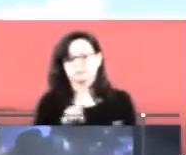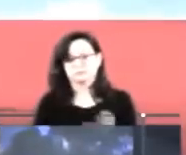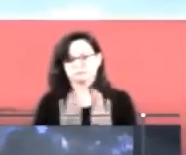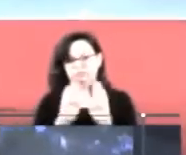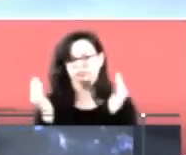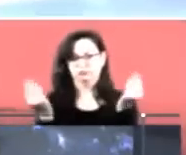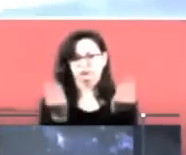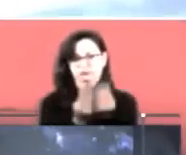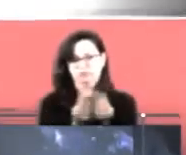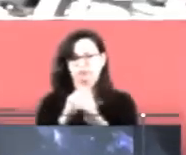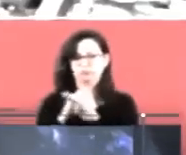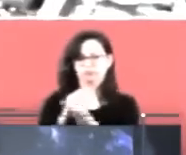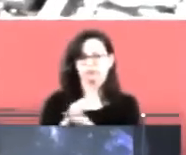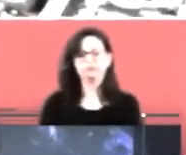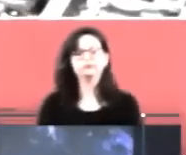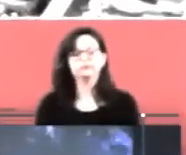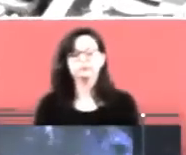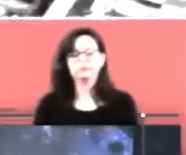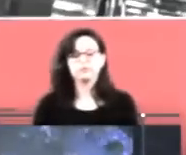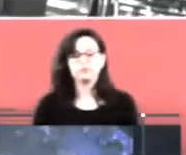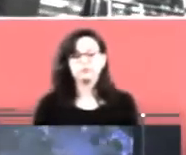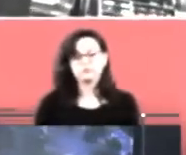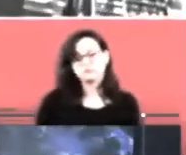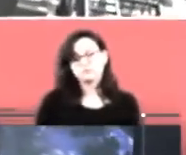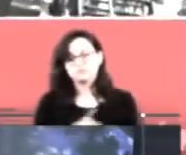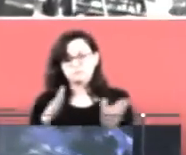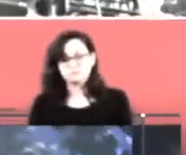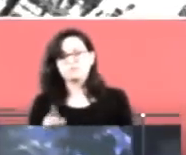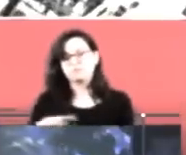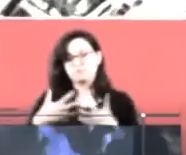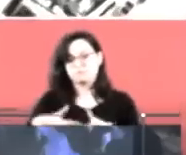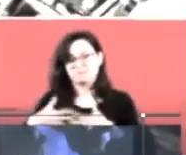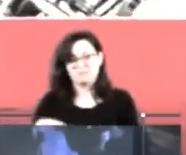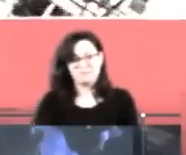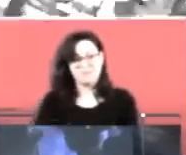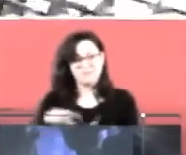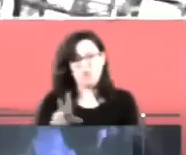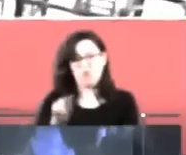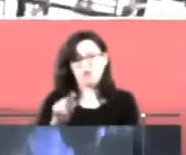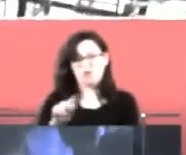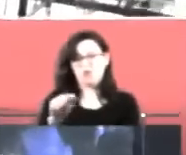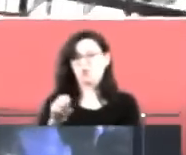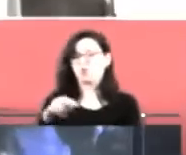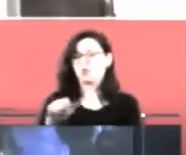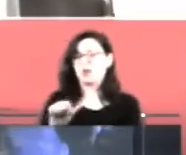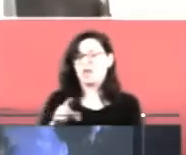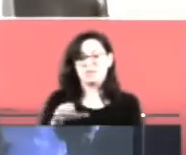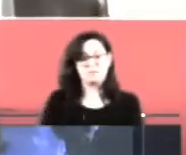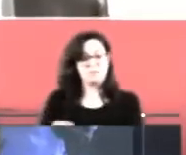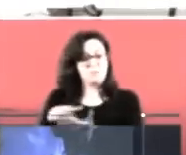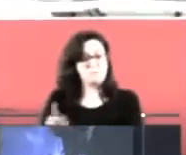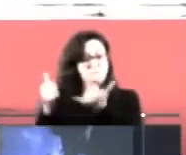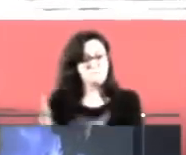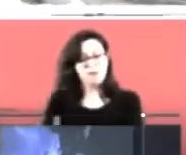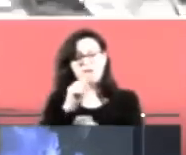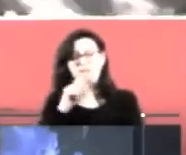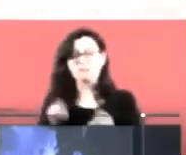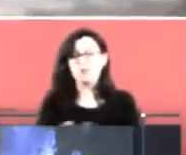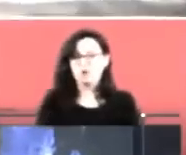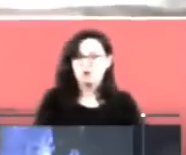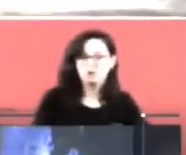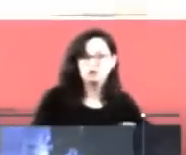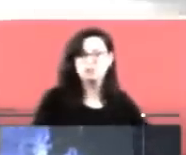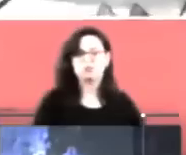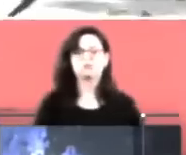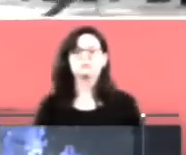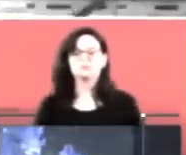tuberías, donde van todas las tuberías que es en la integración, que es la siguiente etapa. La siguiente etapa hay que integrar toda la refinería, pero para